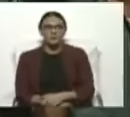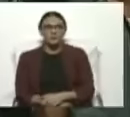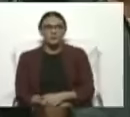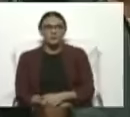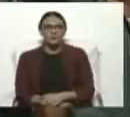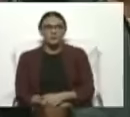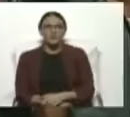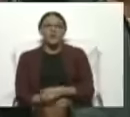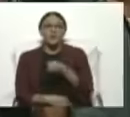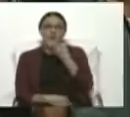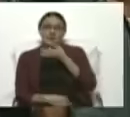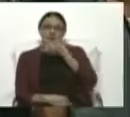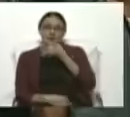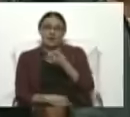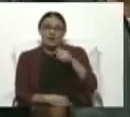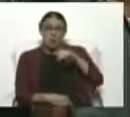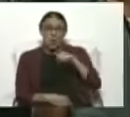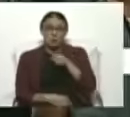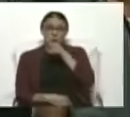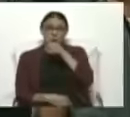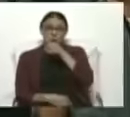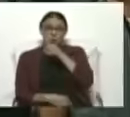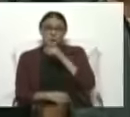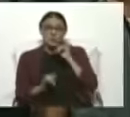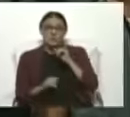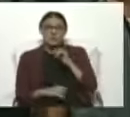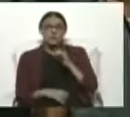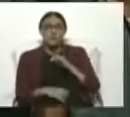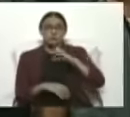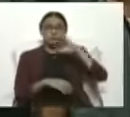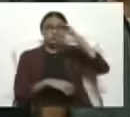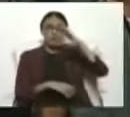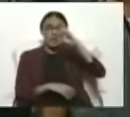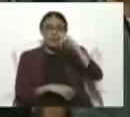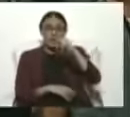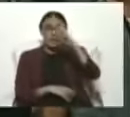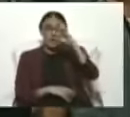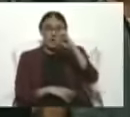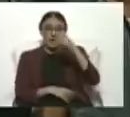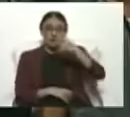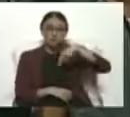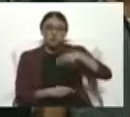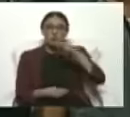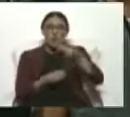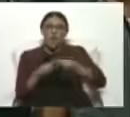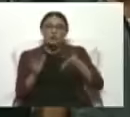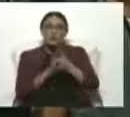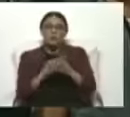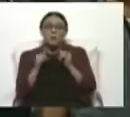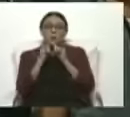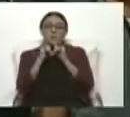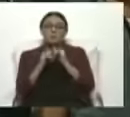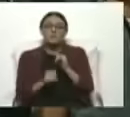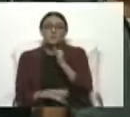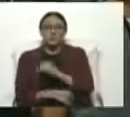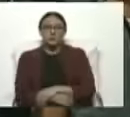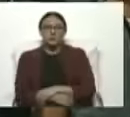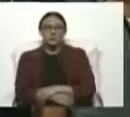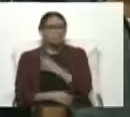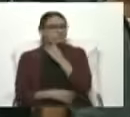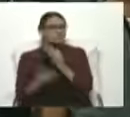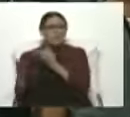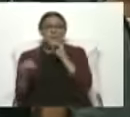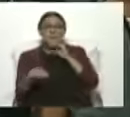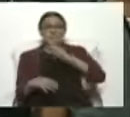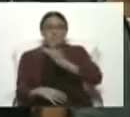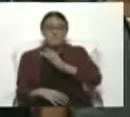Así es, hasta ahora establecemos el contacto informativo desde la sede del Consejo Nacional Electoral, donde se produce importante información. De inmediato vamos a escuchar las declaraciones del presidente